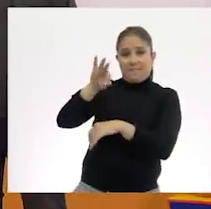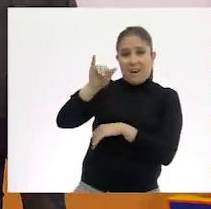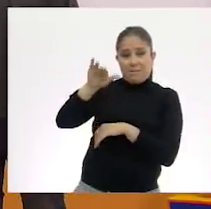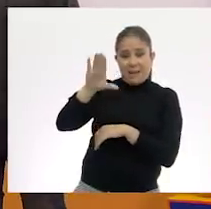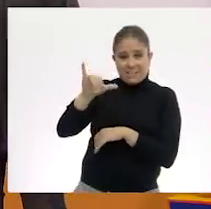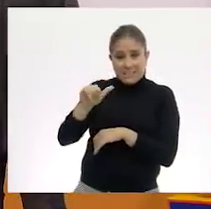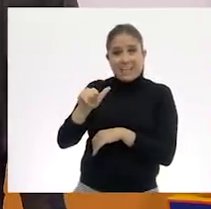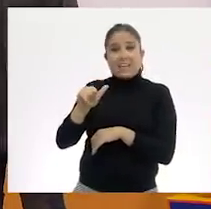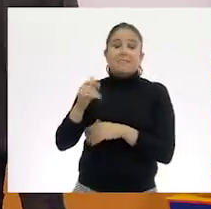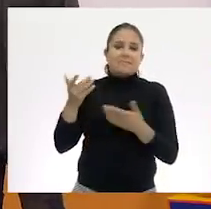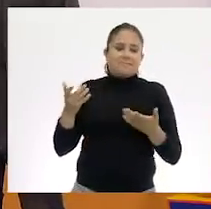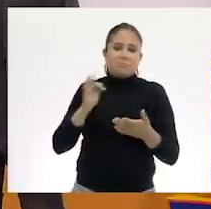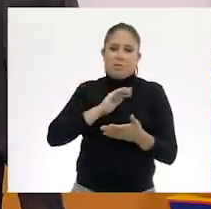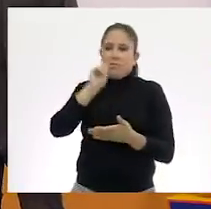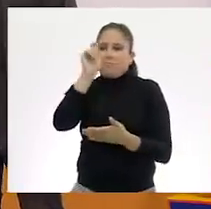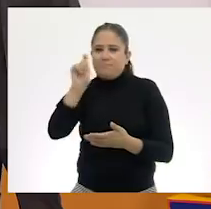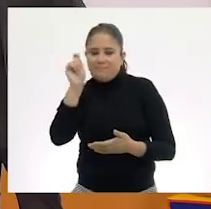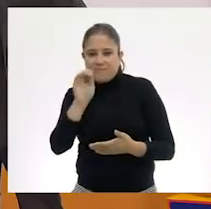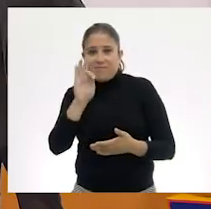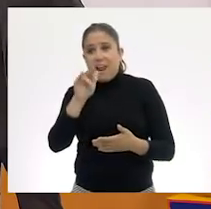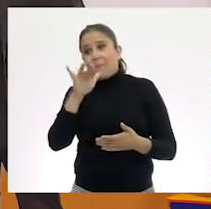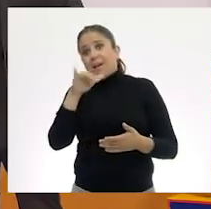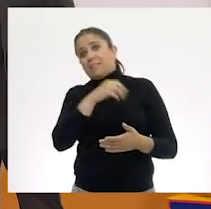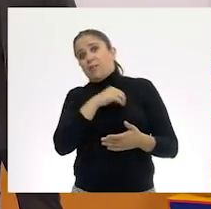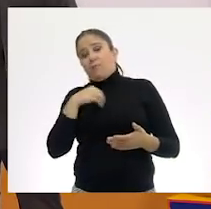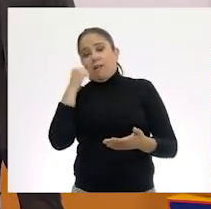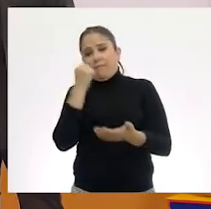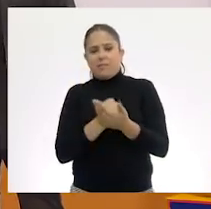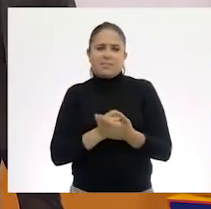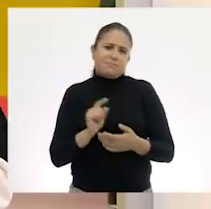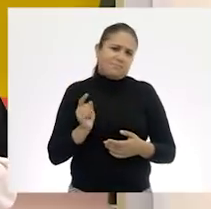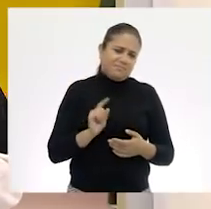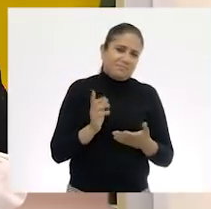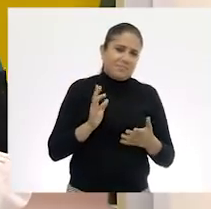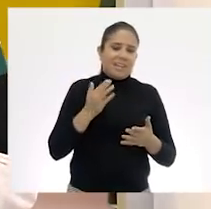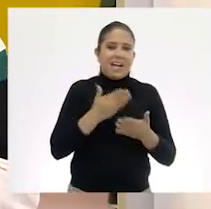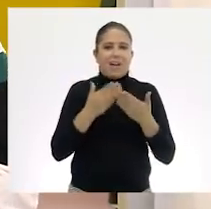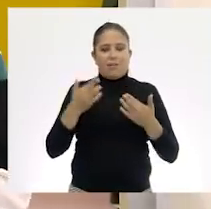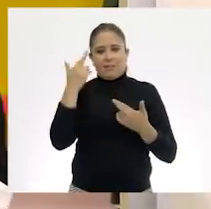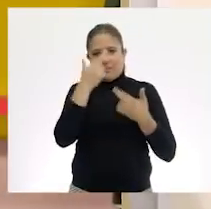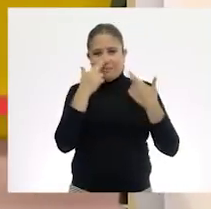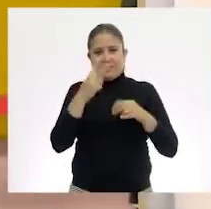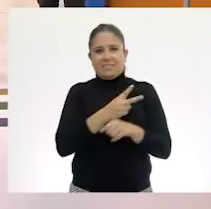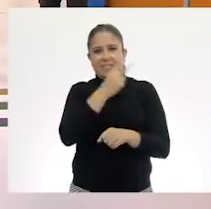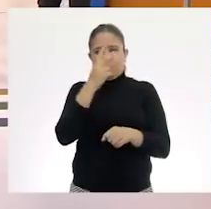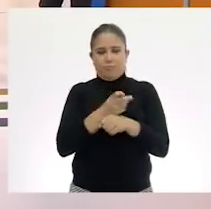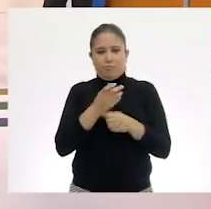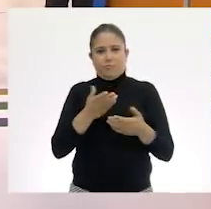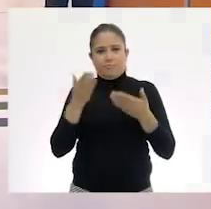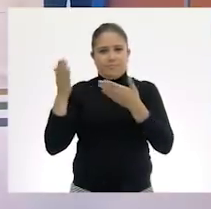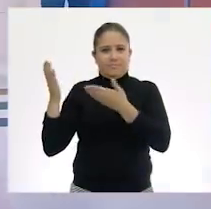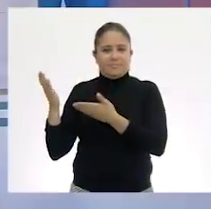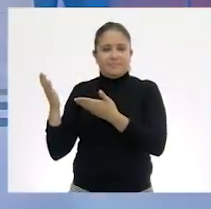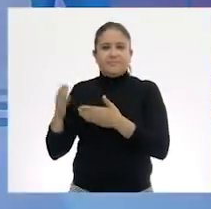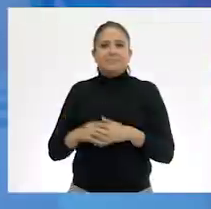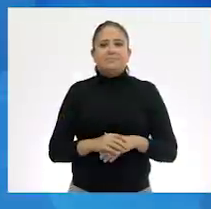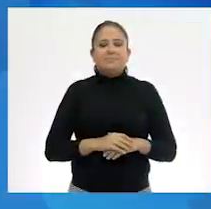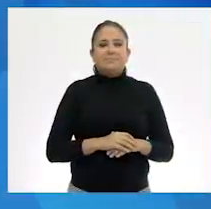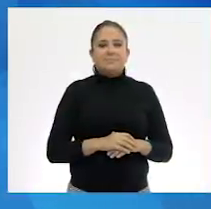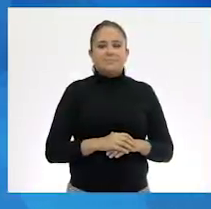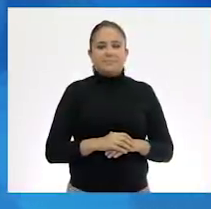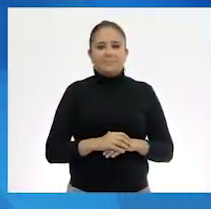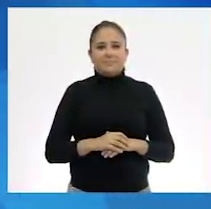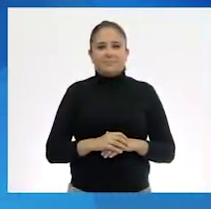como farmacia, no le tengo que poner aquí farmacia. Claro. Muy bien, ahora vamos a analizar el segundo directorio. Muy bien. Vamos con el segundo directorio. Vamos a